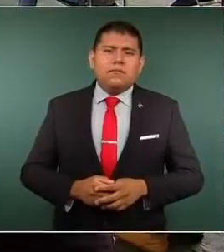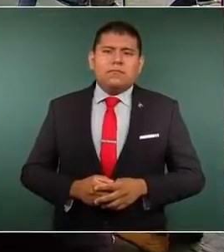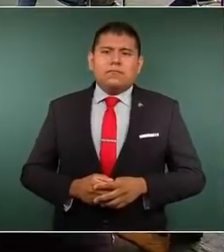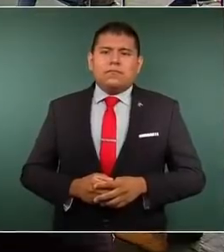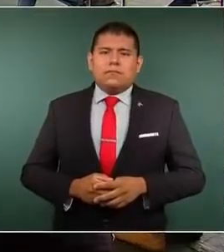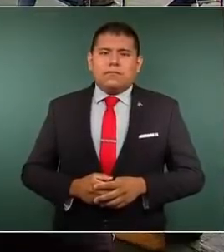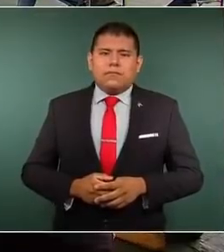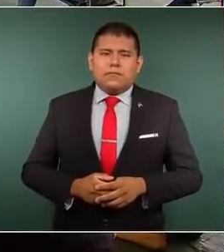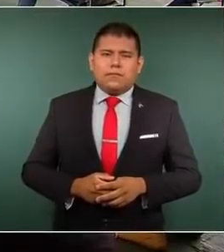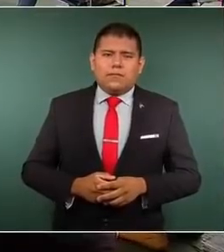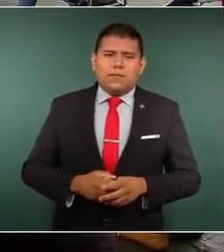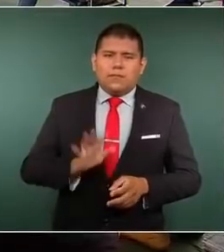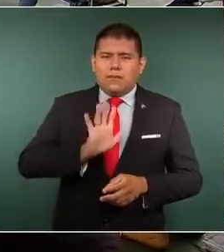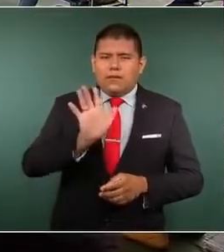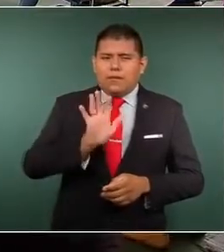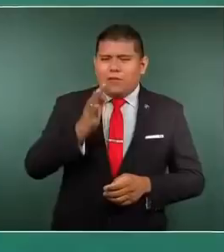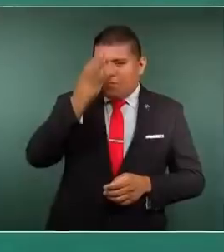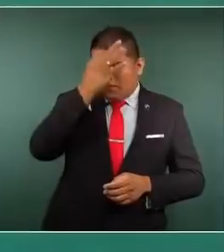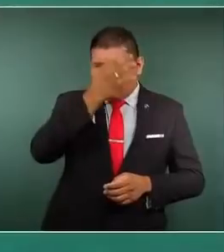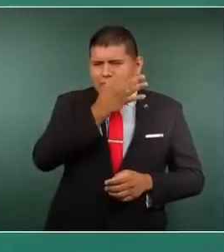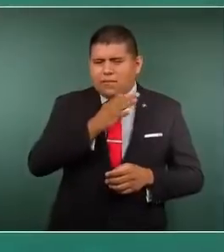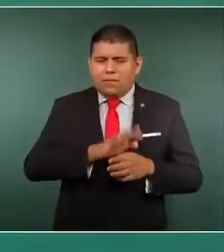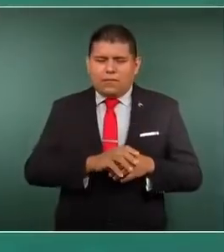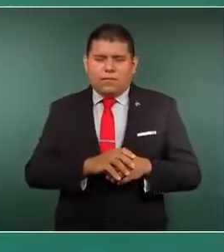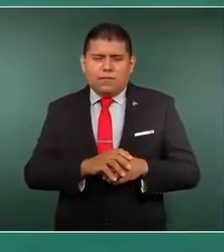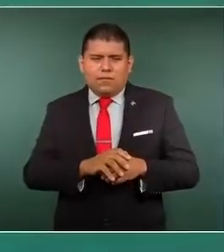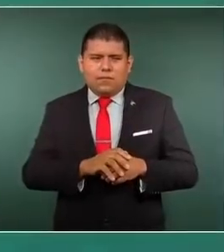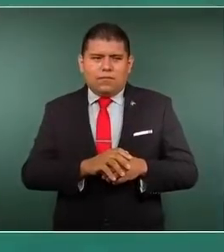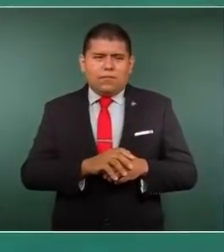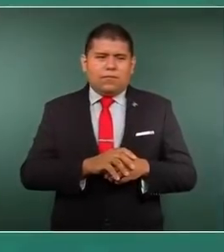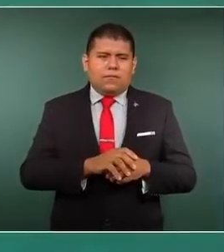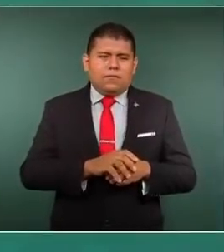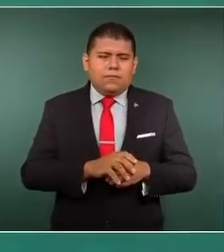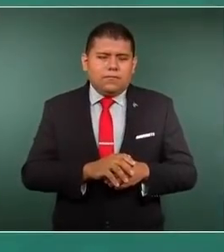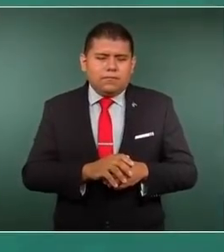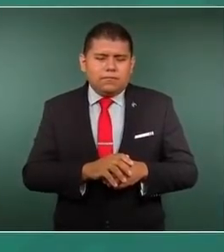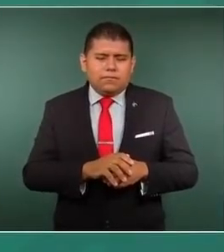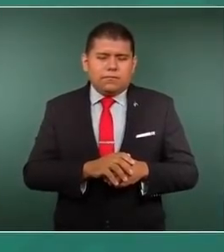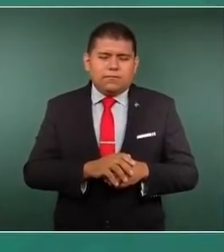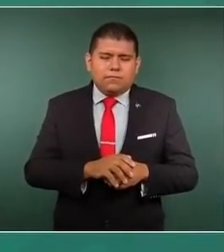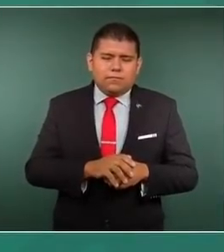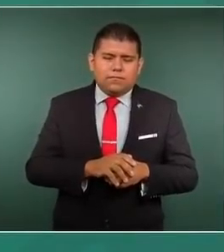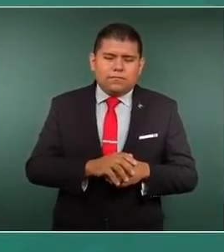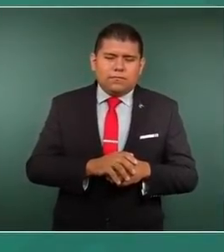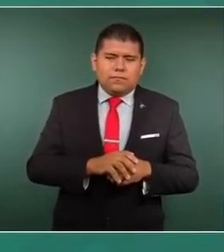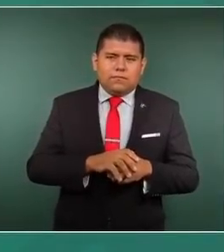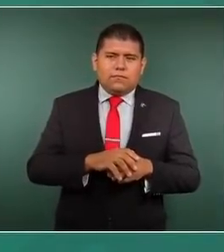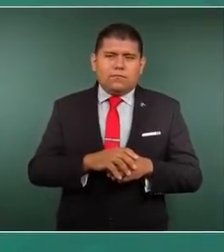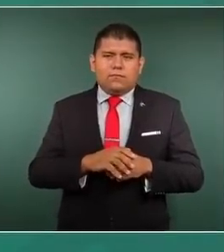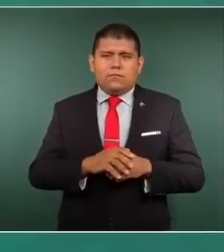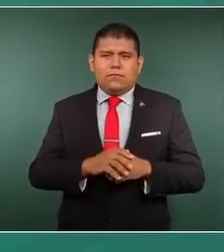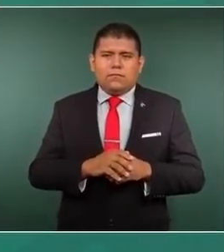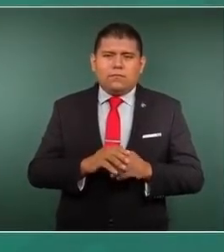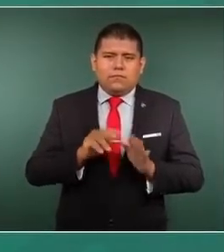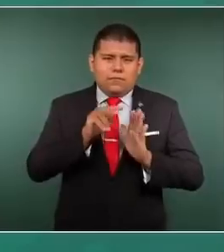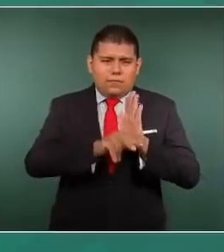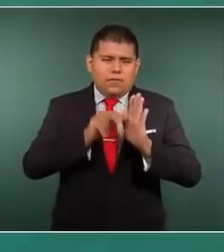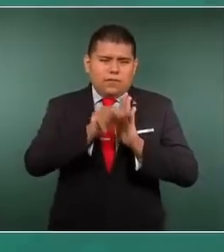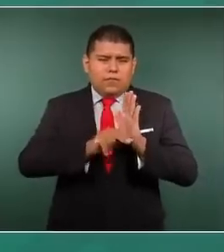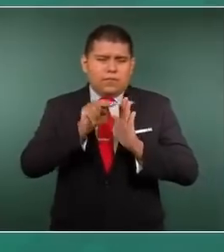son fresas las series de netflix sobre delincuencia ante